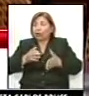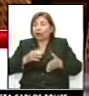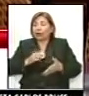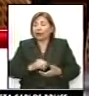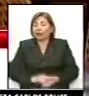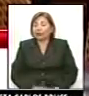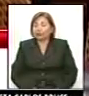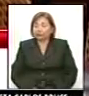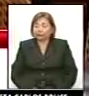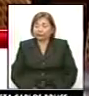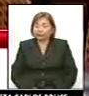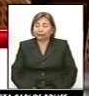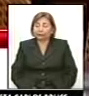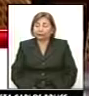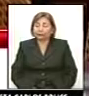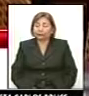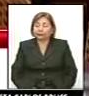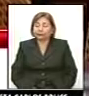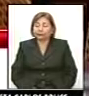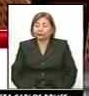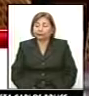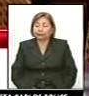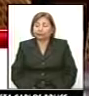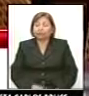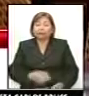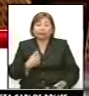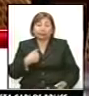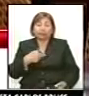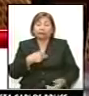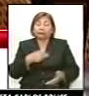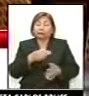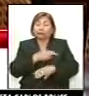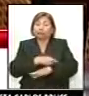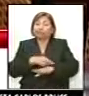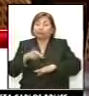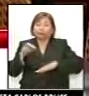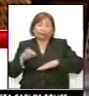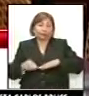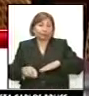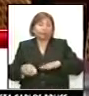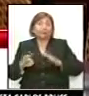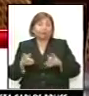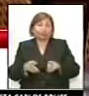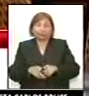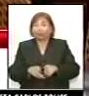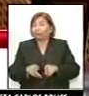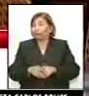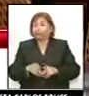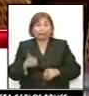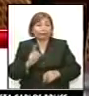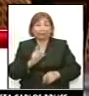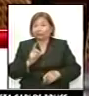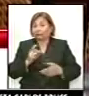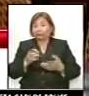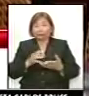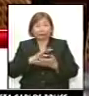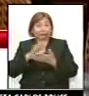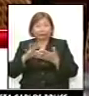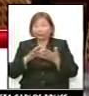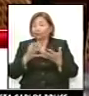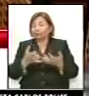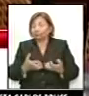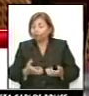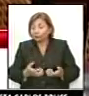administrativos correspondientes porque somos profesionales también. No somos gente que quiere hacer laberinto, pero queremos una